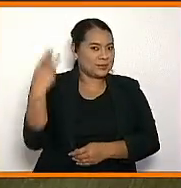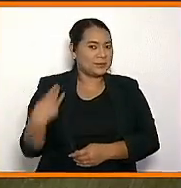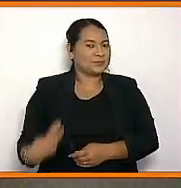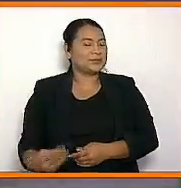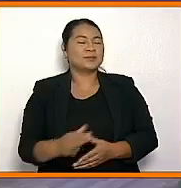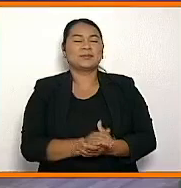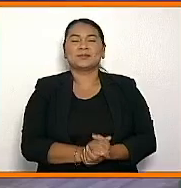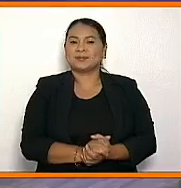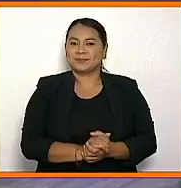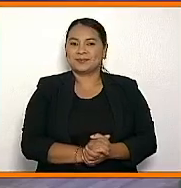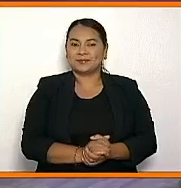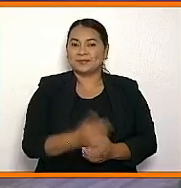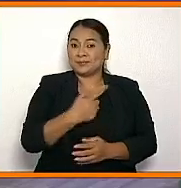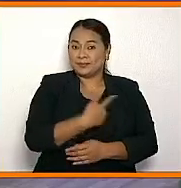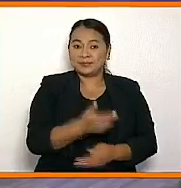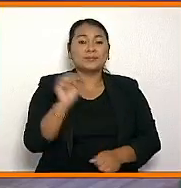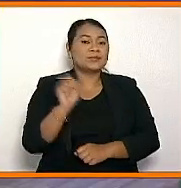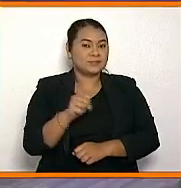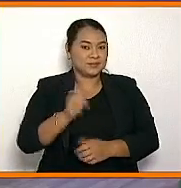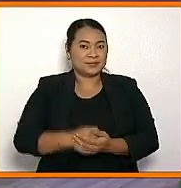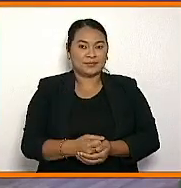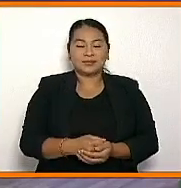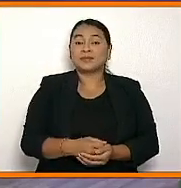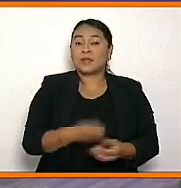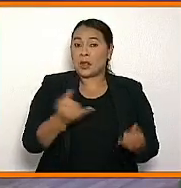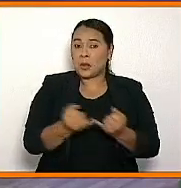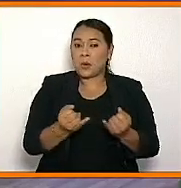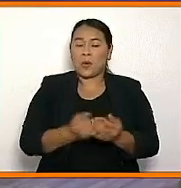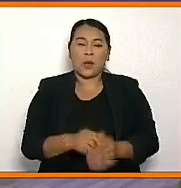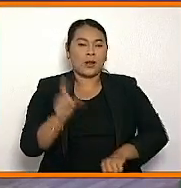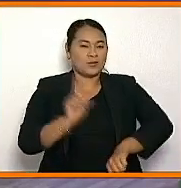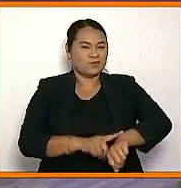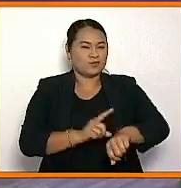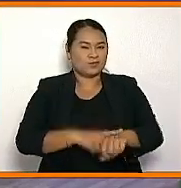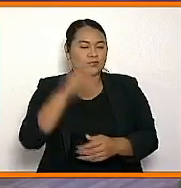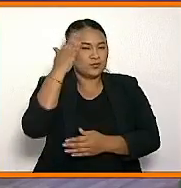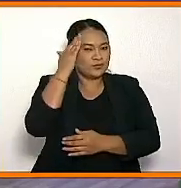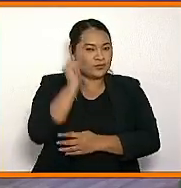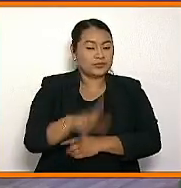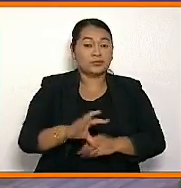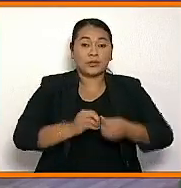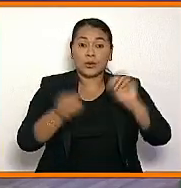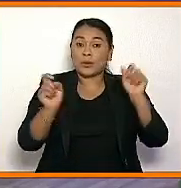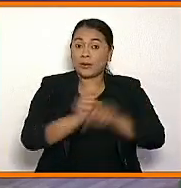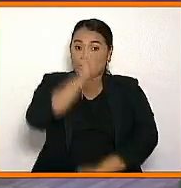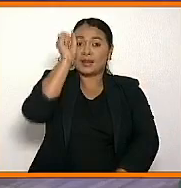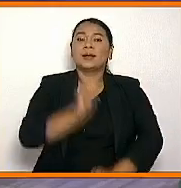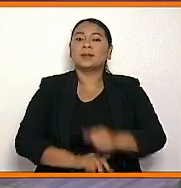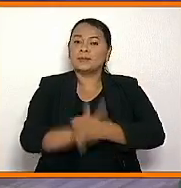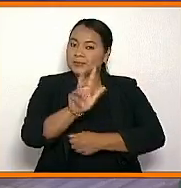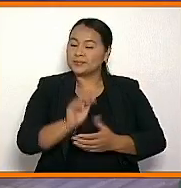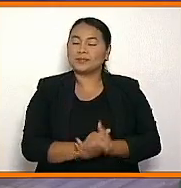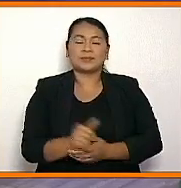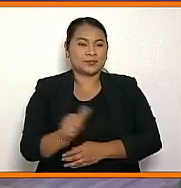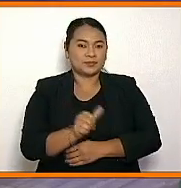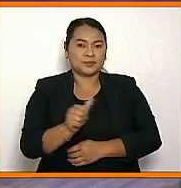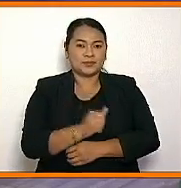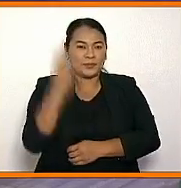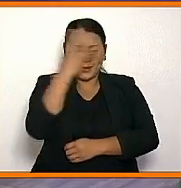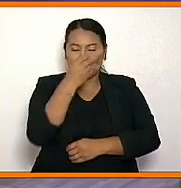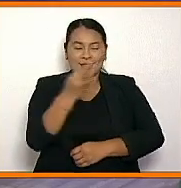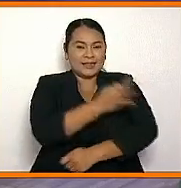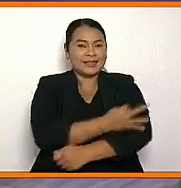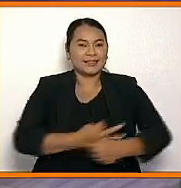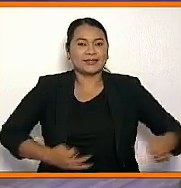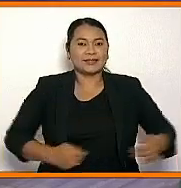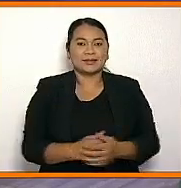Madeline Escobar. Así es, Jasmine, como lo mencionas, es momento de saber cuáles van a ser esos tres afortunados números ganadores en Pega 3 en esta linda